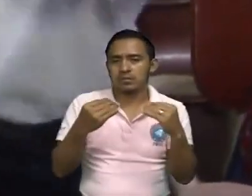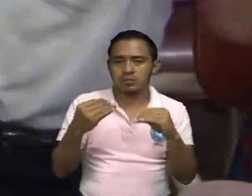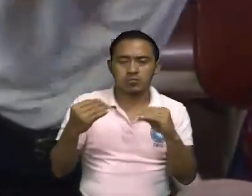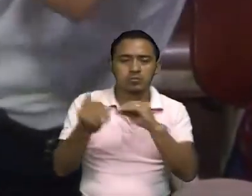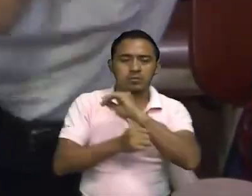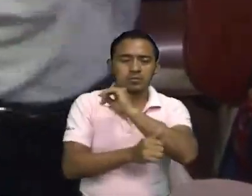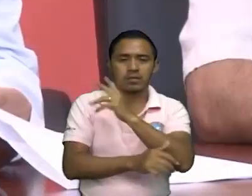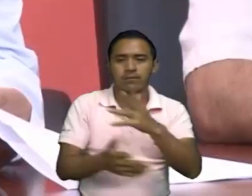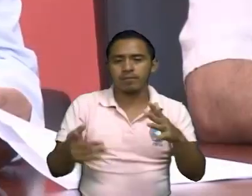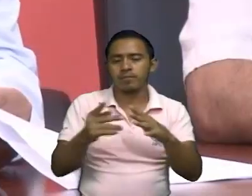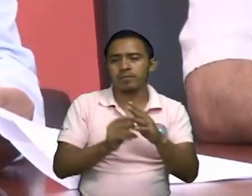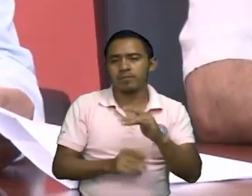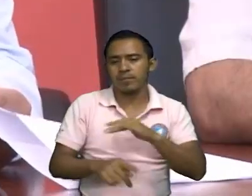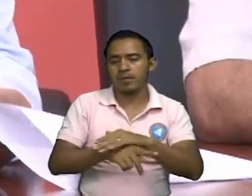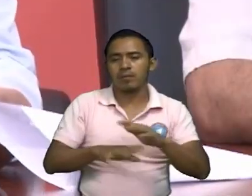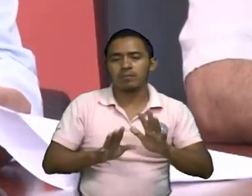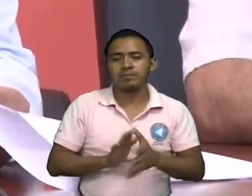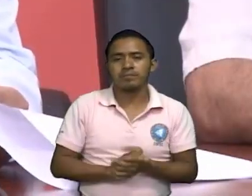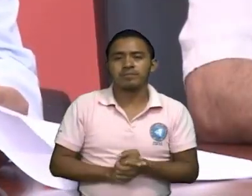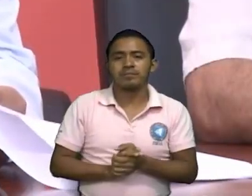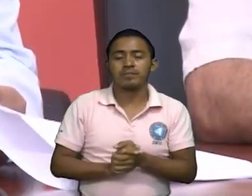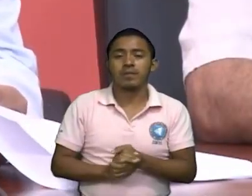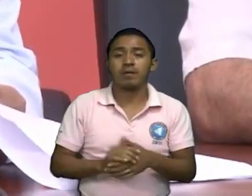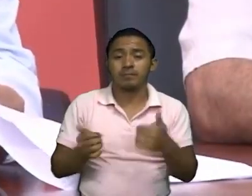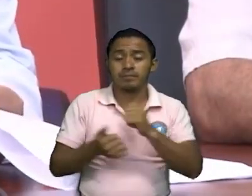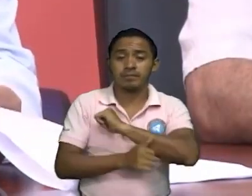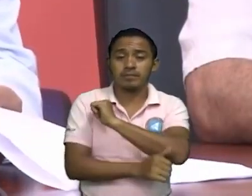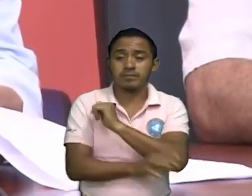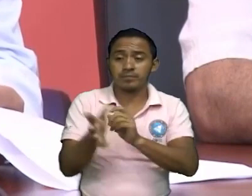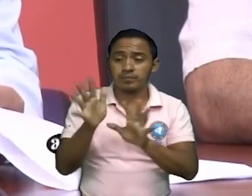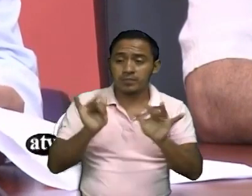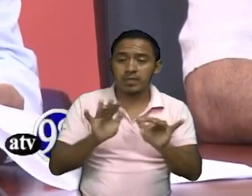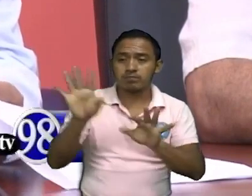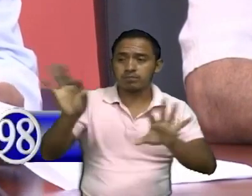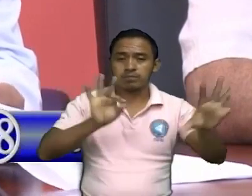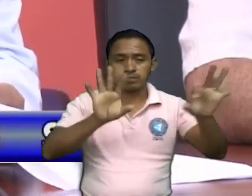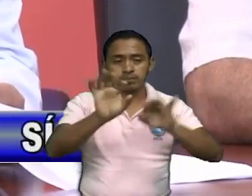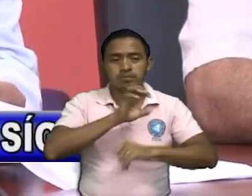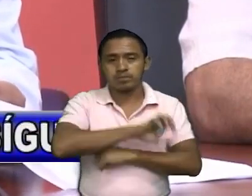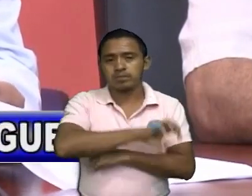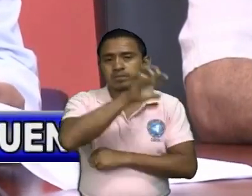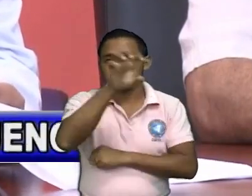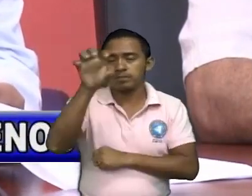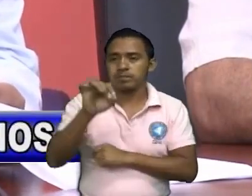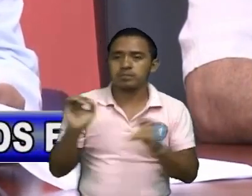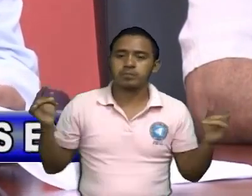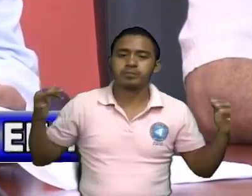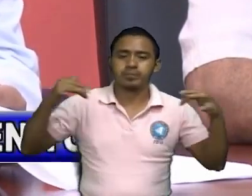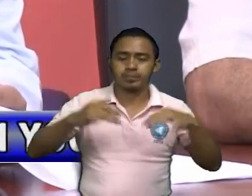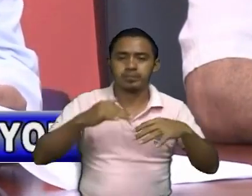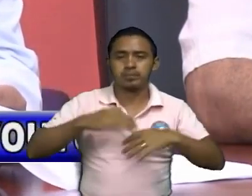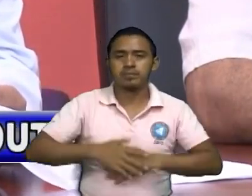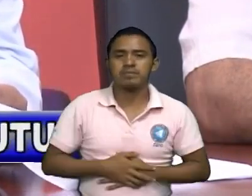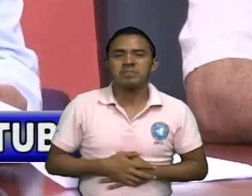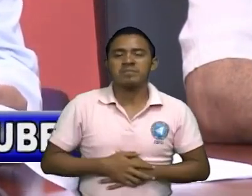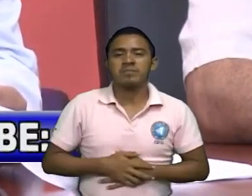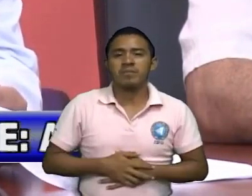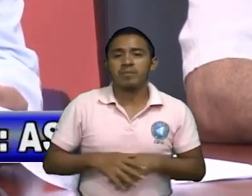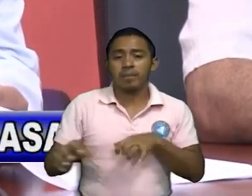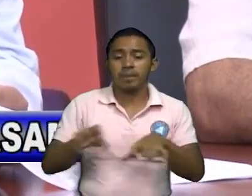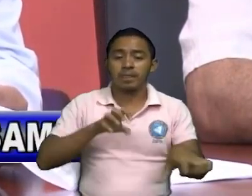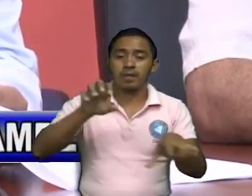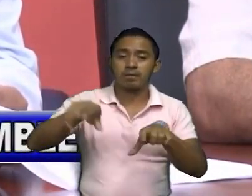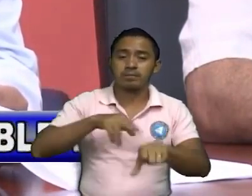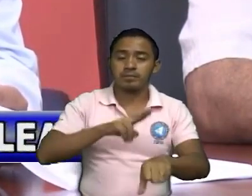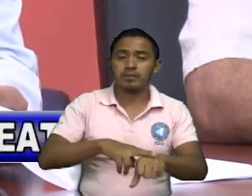especial. Los estudiantes que han sido seleccionados por sus departamentos se van a reunir para el evento